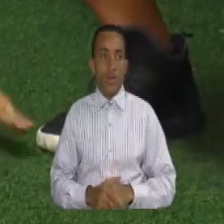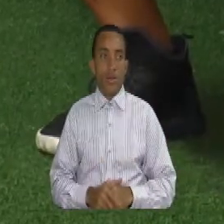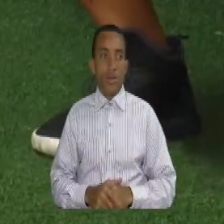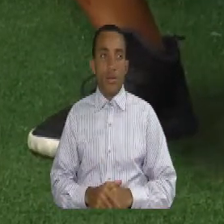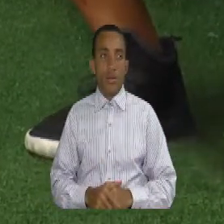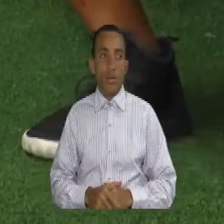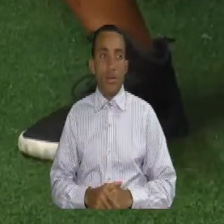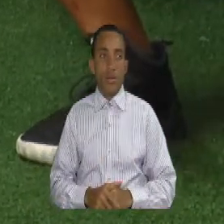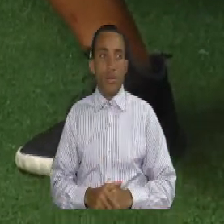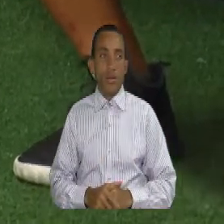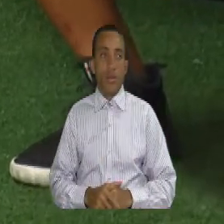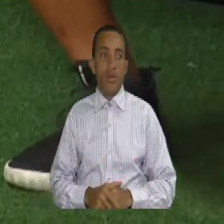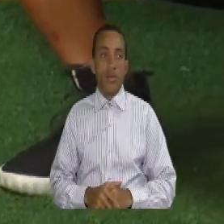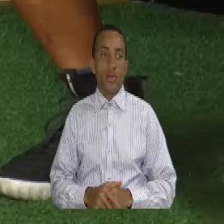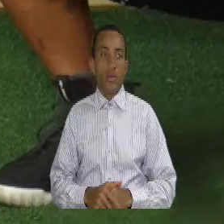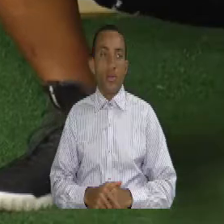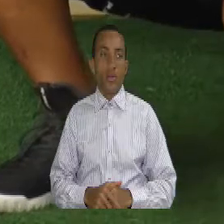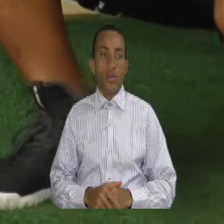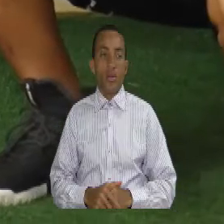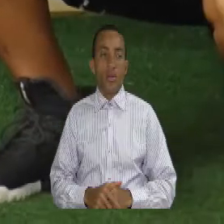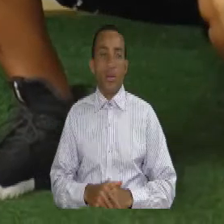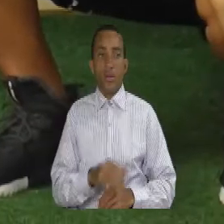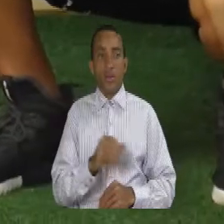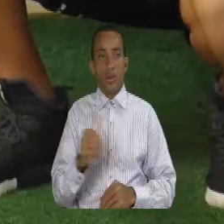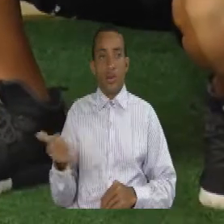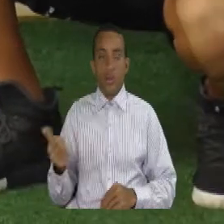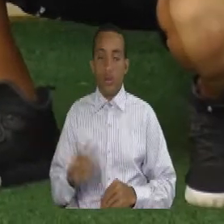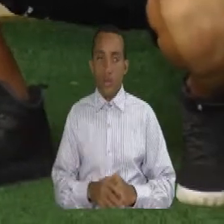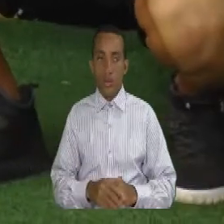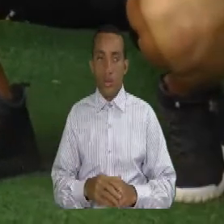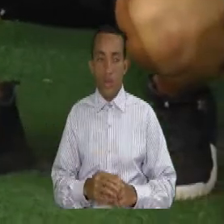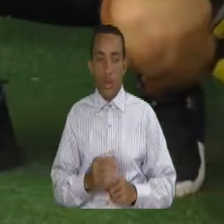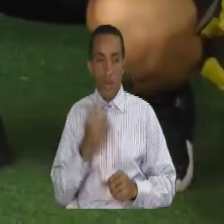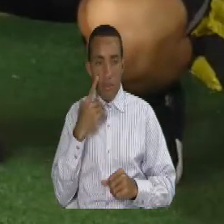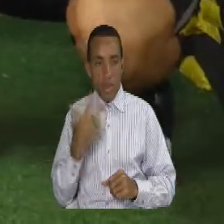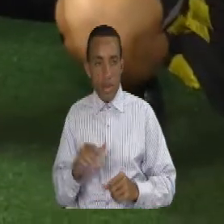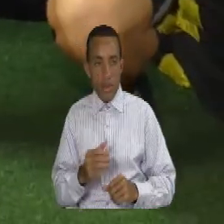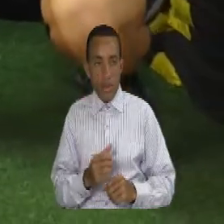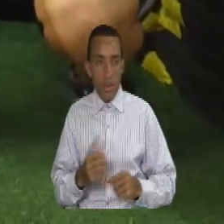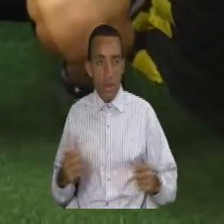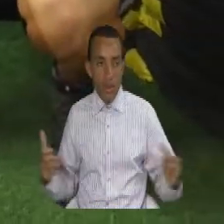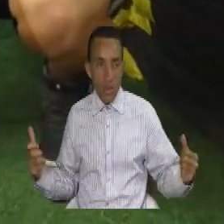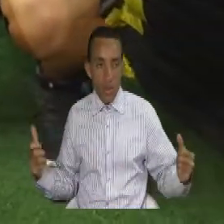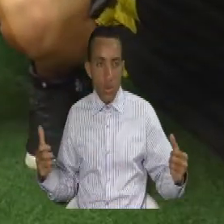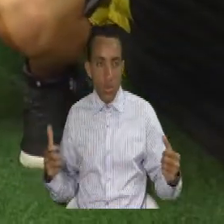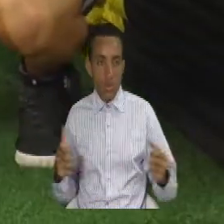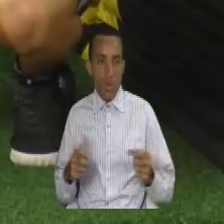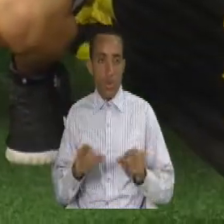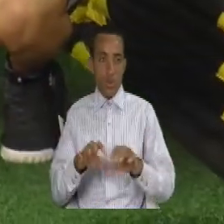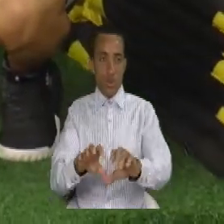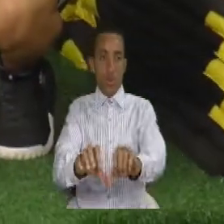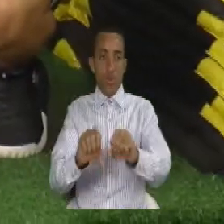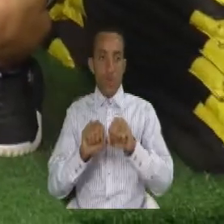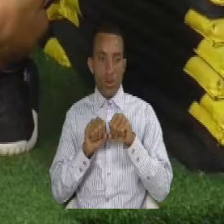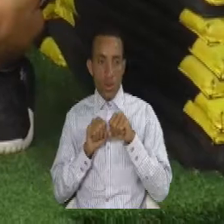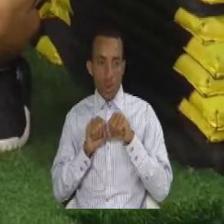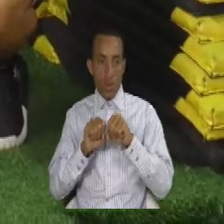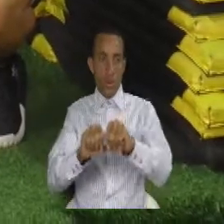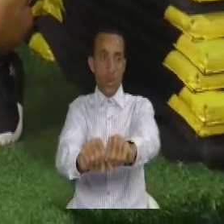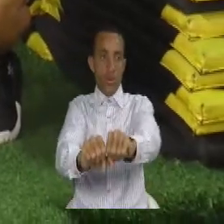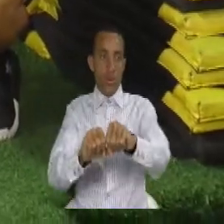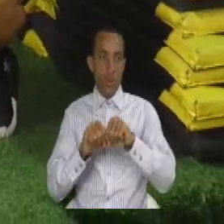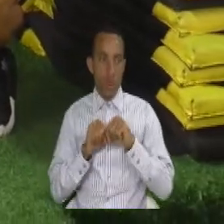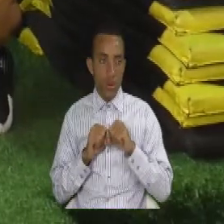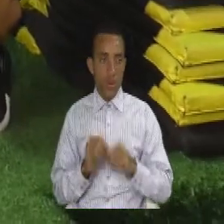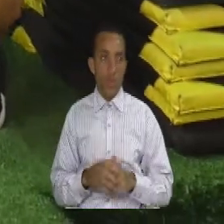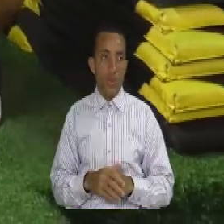mayor destreza para los movimientos. Nuestro tercer ejercicio va a ser un remo, como si fuera un acordeón. Estiro las piernas y las recojo al pecho.